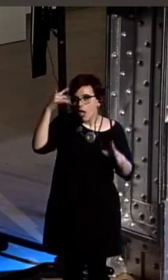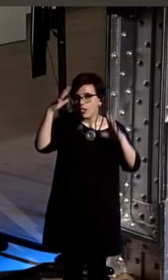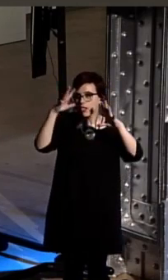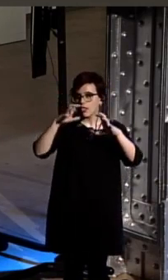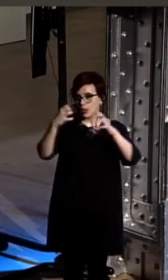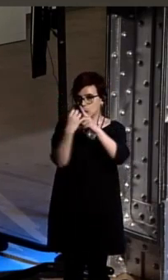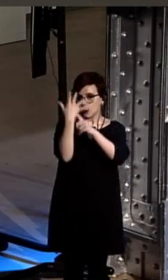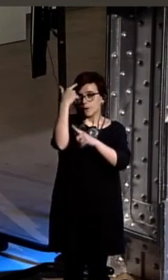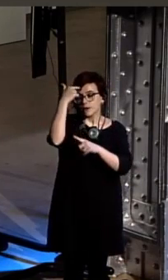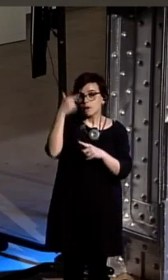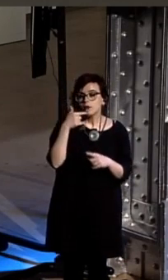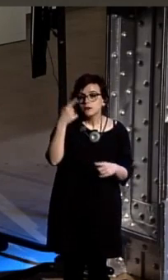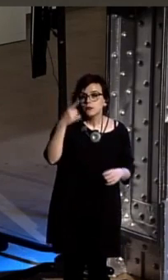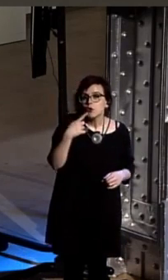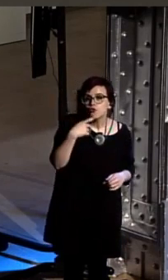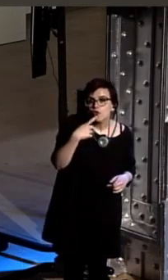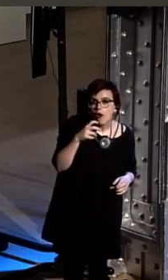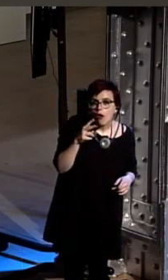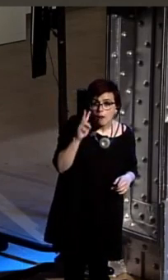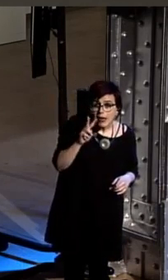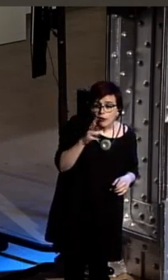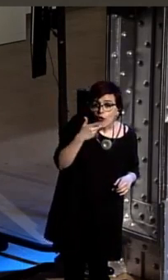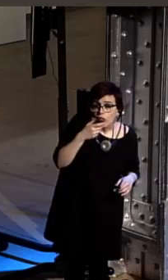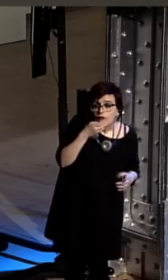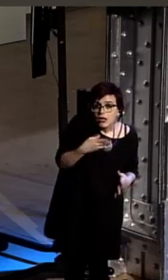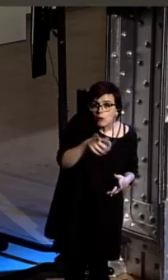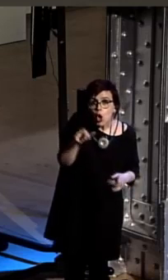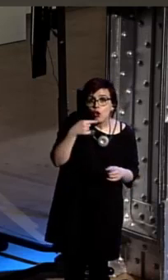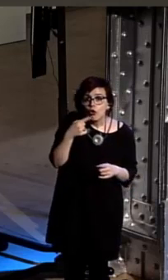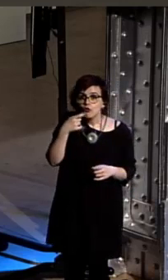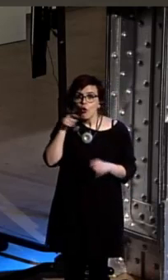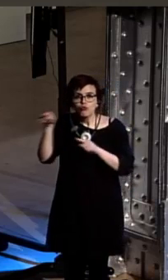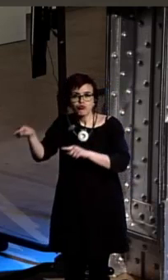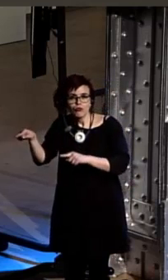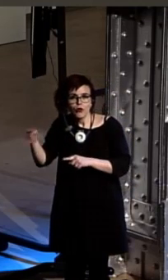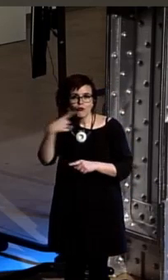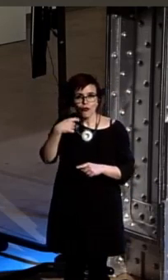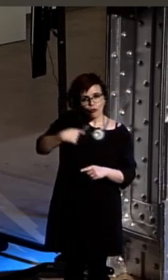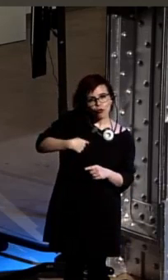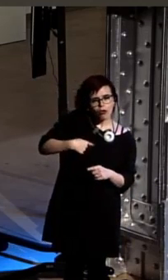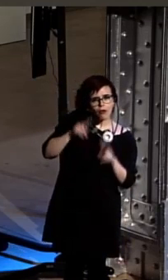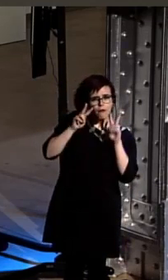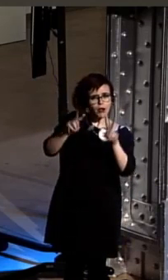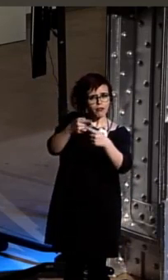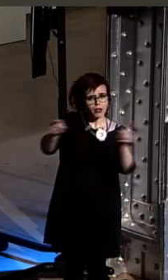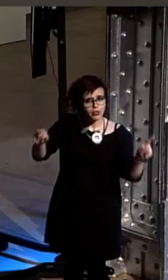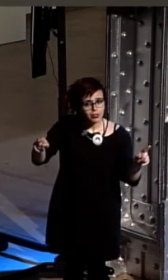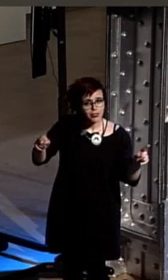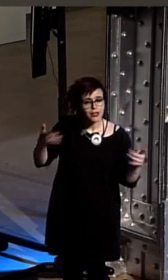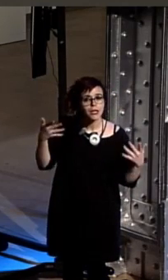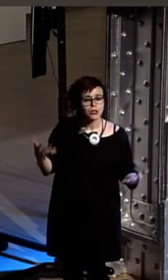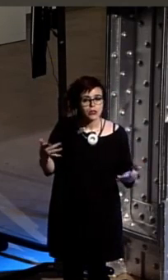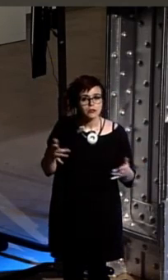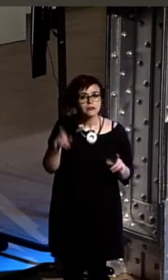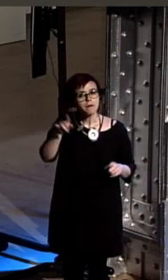conciencia, si es daltónico, cuando ve el rojo ve otra cosa. Lo que yo llamo rojo y lo que tú llamas rojo son distintos. Entonces, quiero proponer la idea de que hay cierto